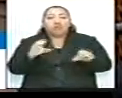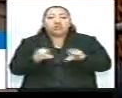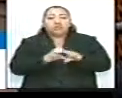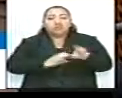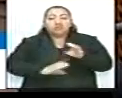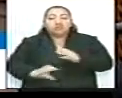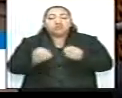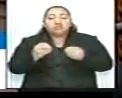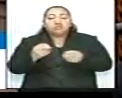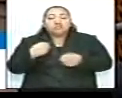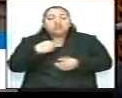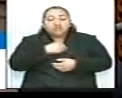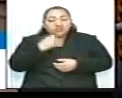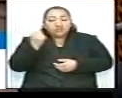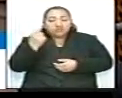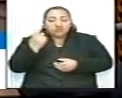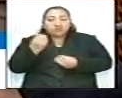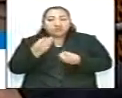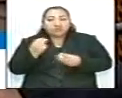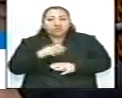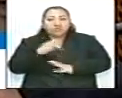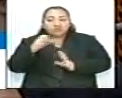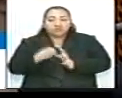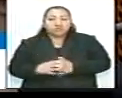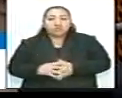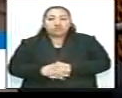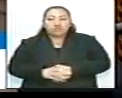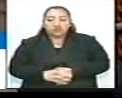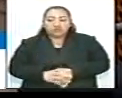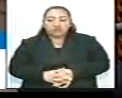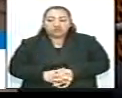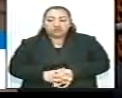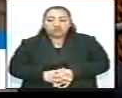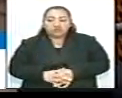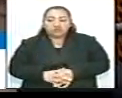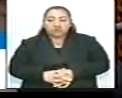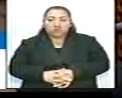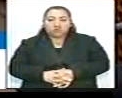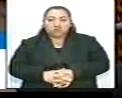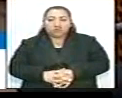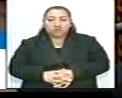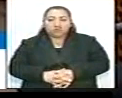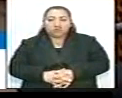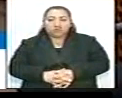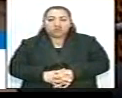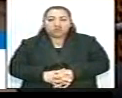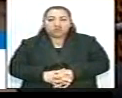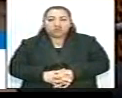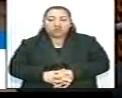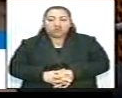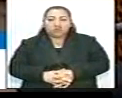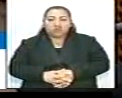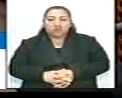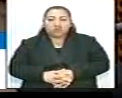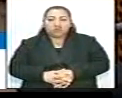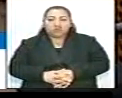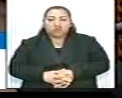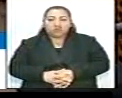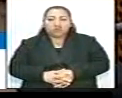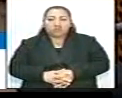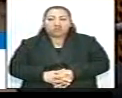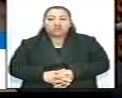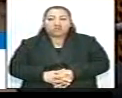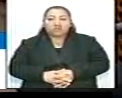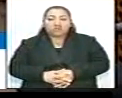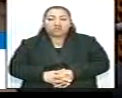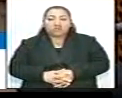Y como tenemos entendido que hay muchos proyectos que han salido sin cumplir con esa condición. Hemos estado en la Comisión de